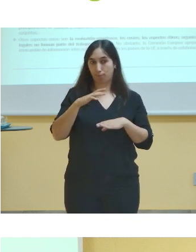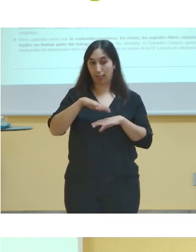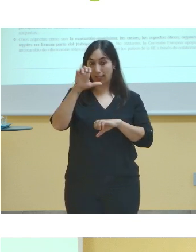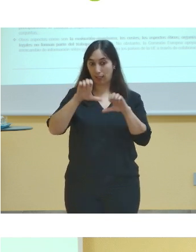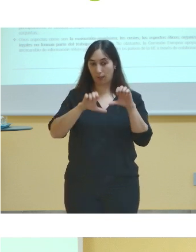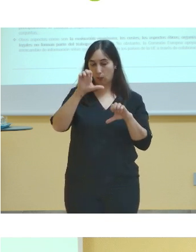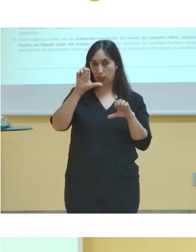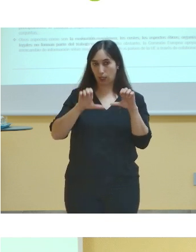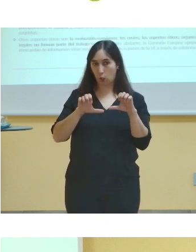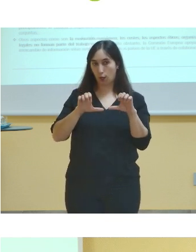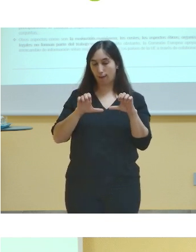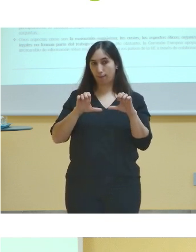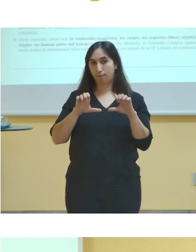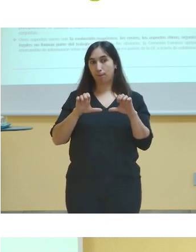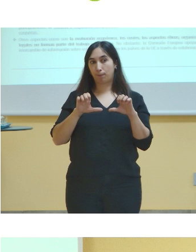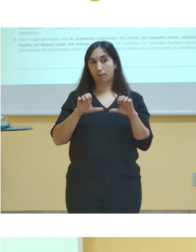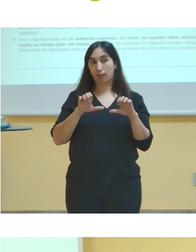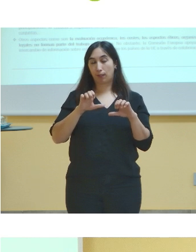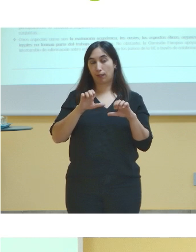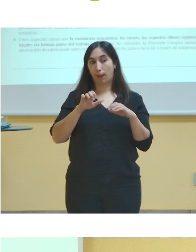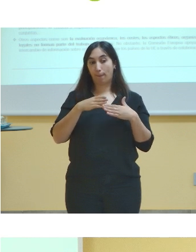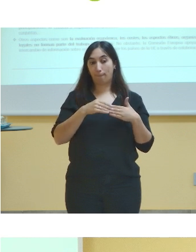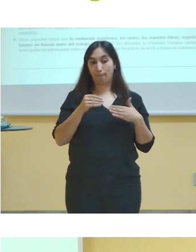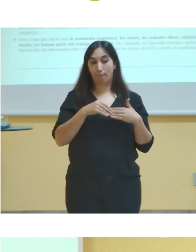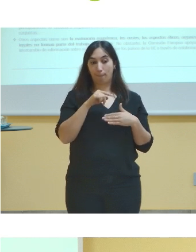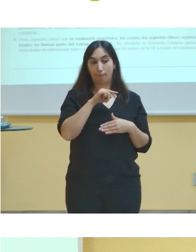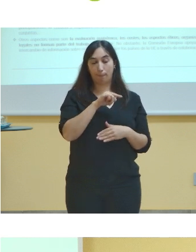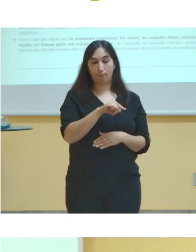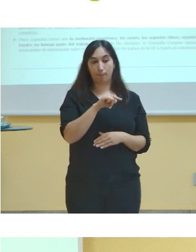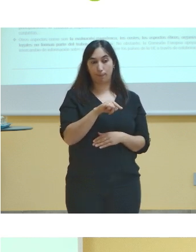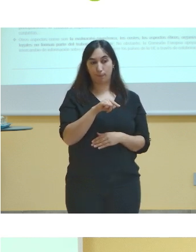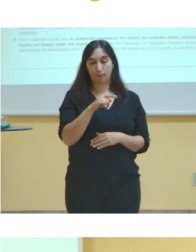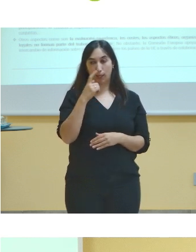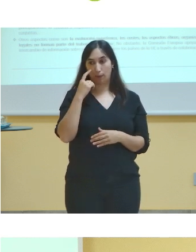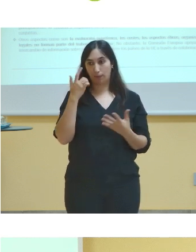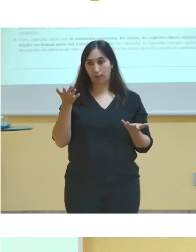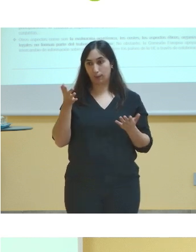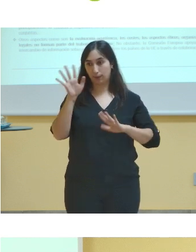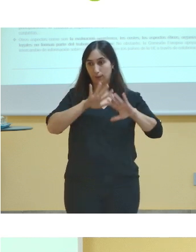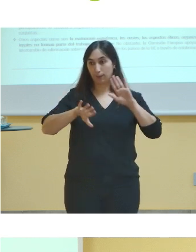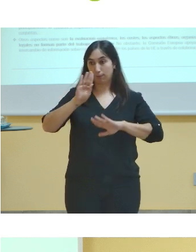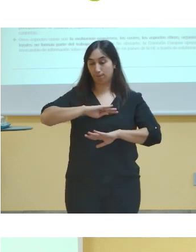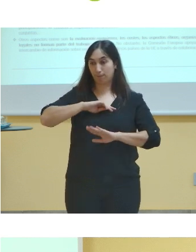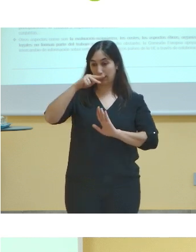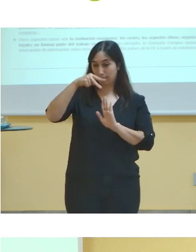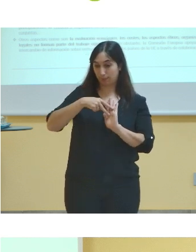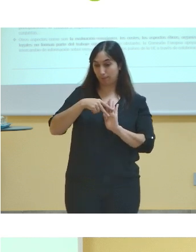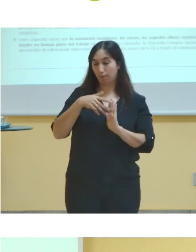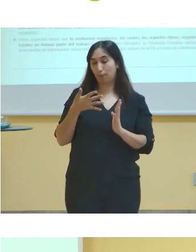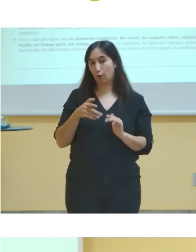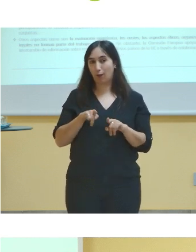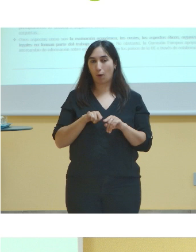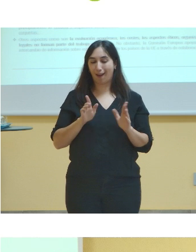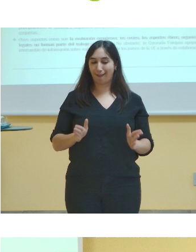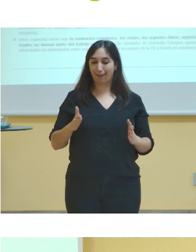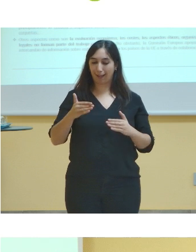evaluación se va a introducir al paciente, es decir, dentro de bueno, es bastante complejo el reglamento, pero hay un montón como de cajas